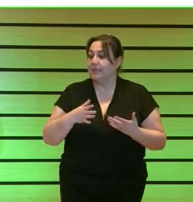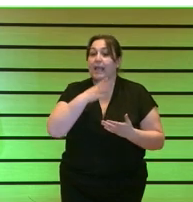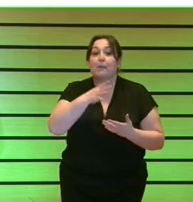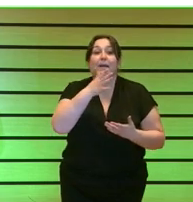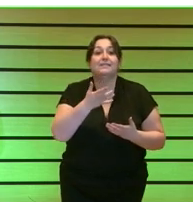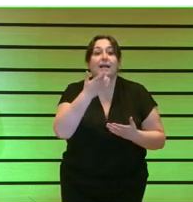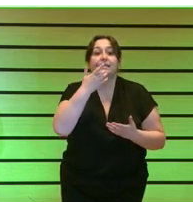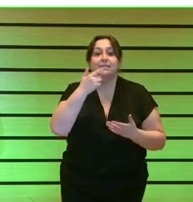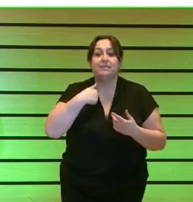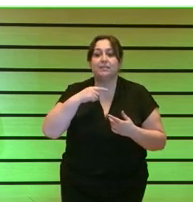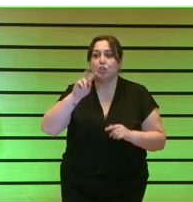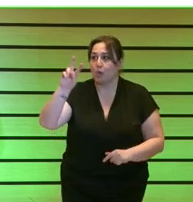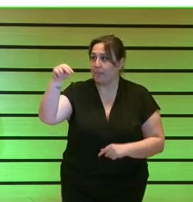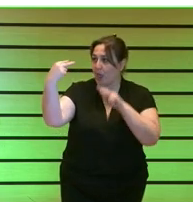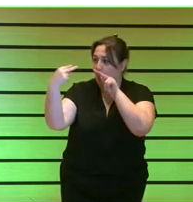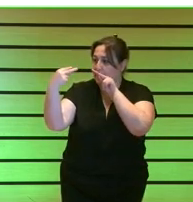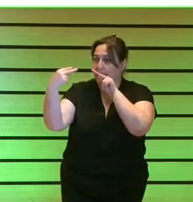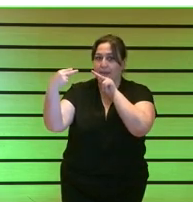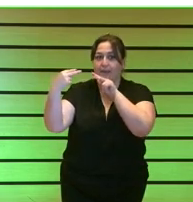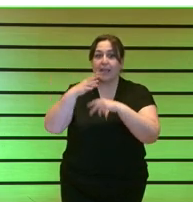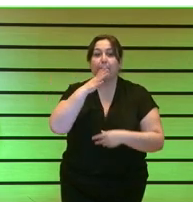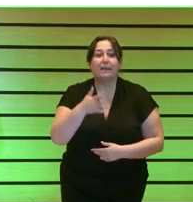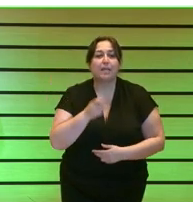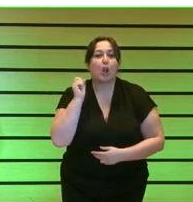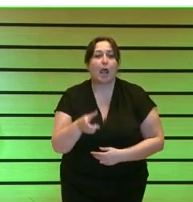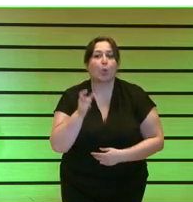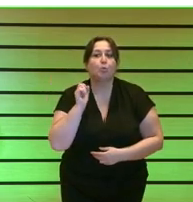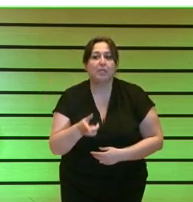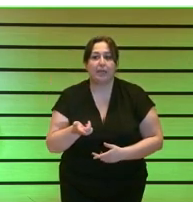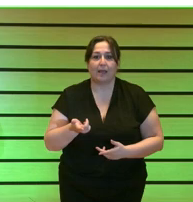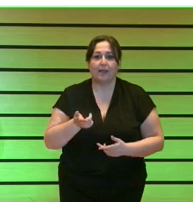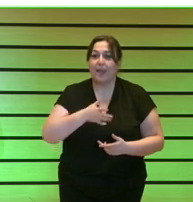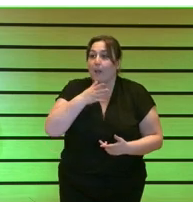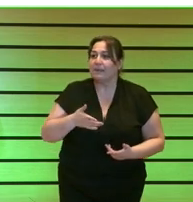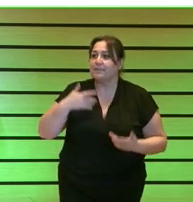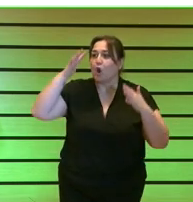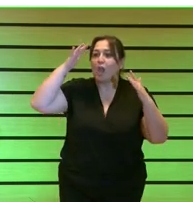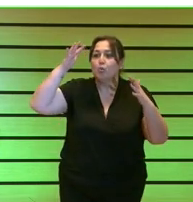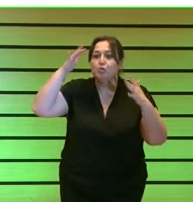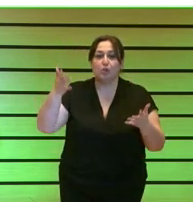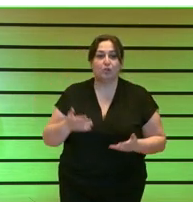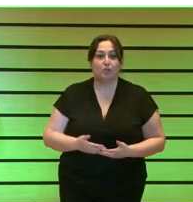pasa cuando nos dejamos mirar qué pasa con la rutina qué pasa con la ilusión